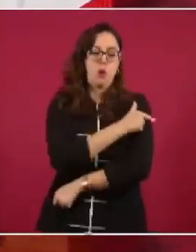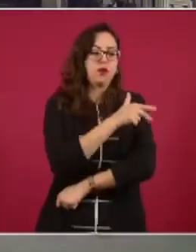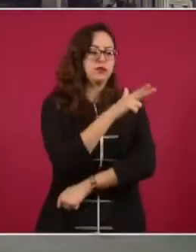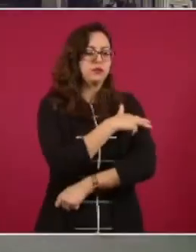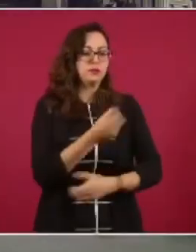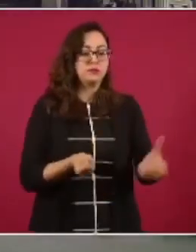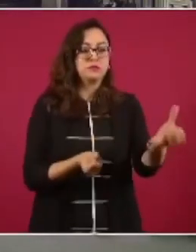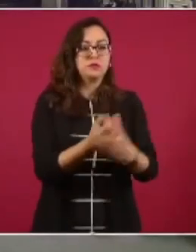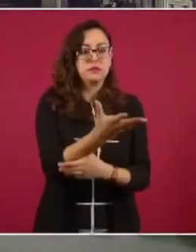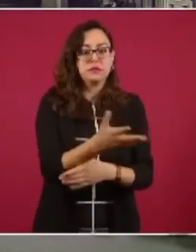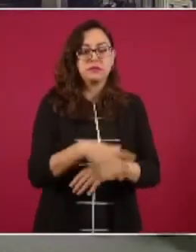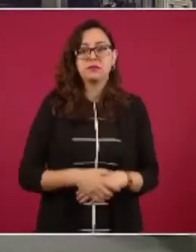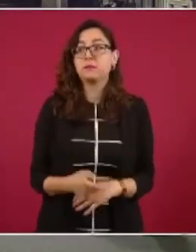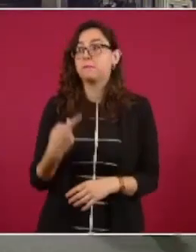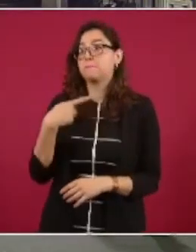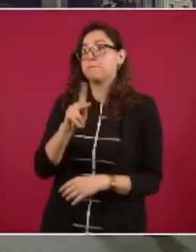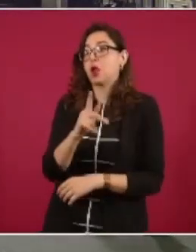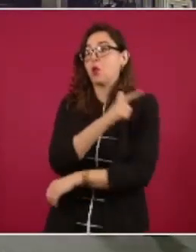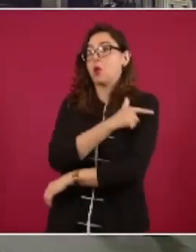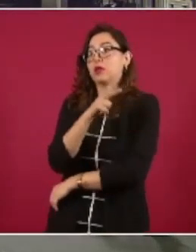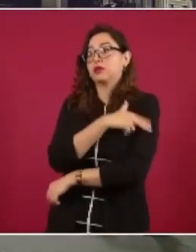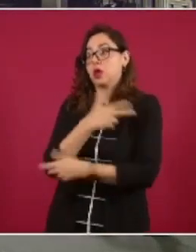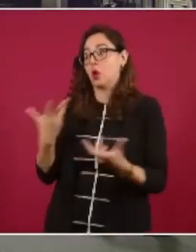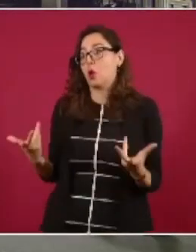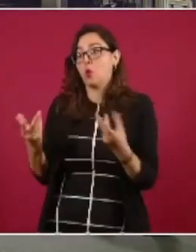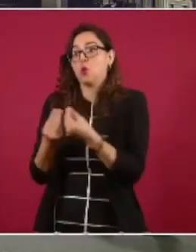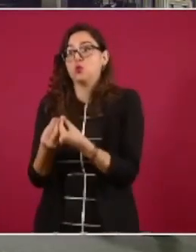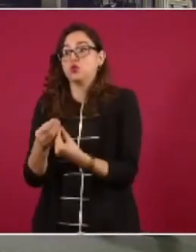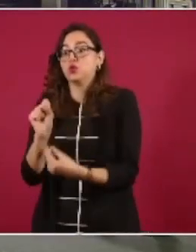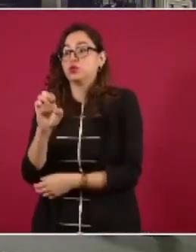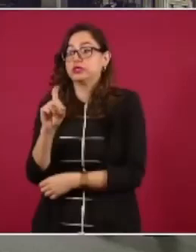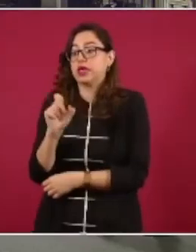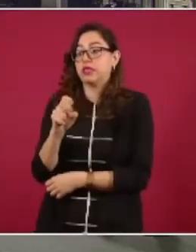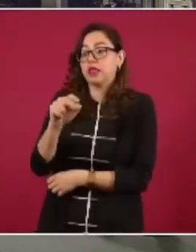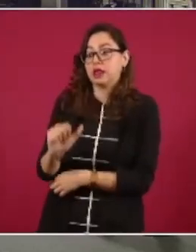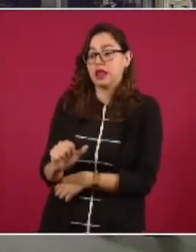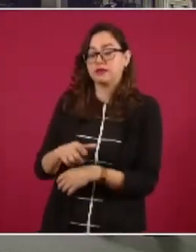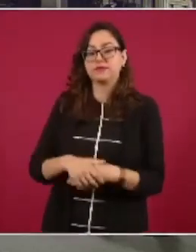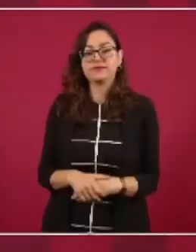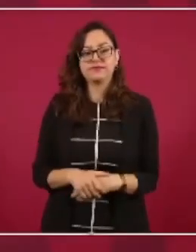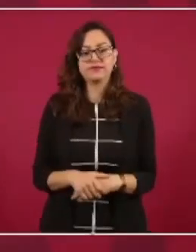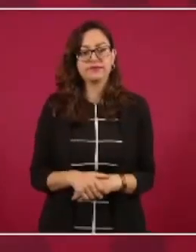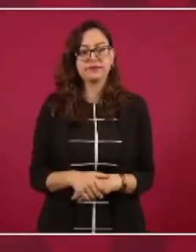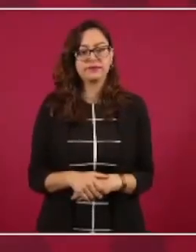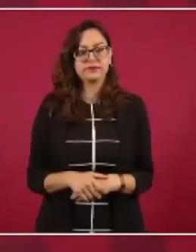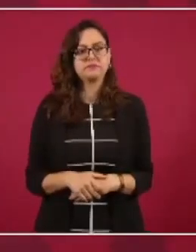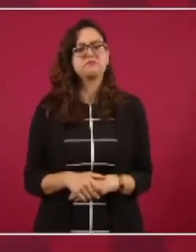Pero dependiendo de la Sedena, la Guardia Nacional. Ah, como está,